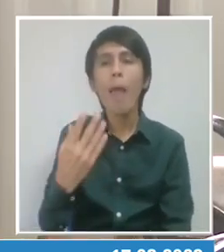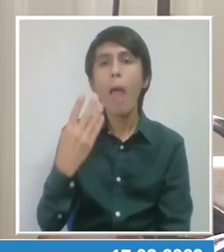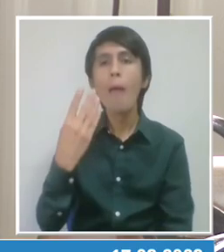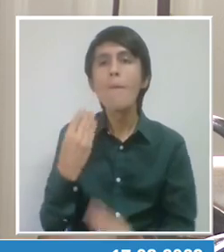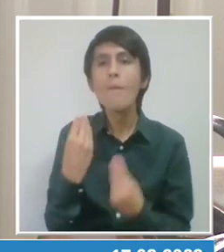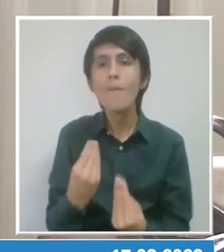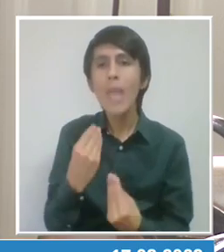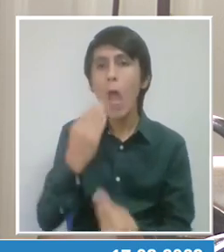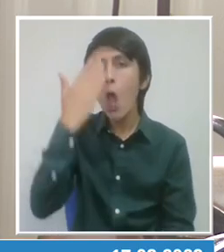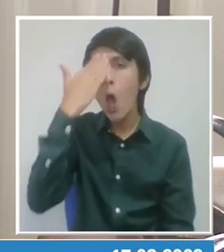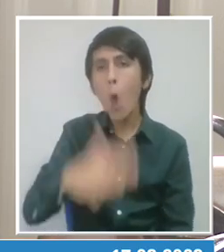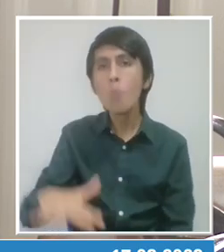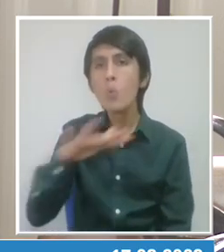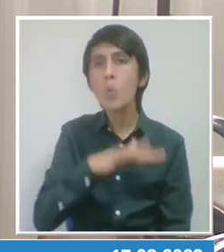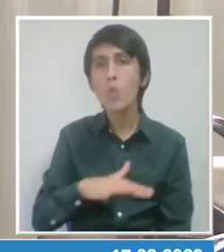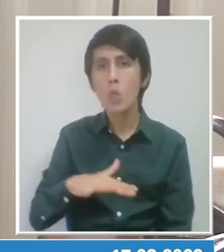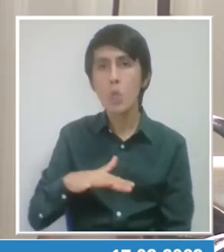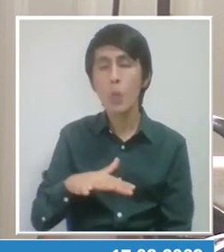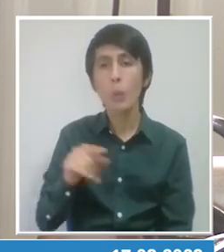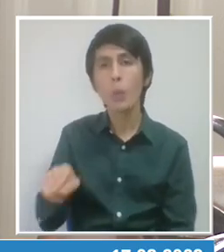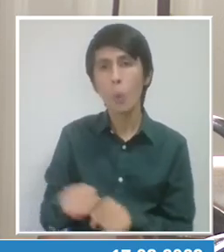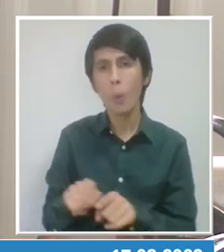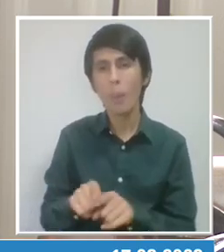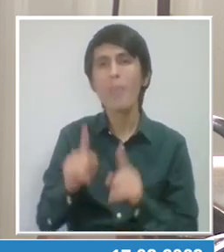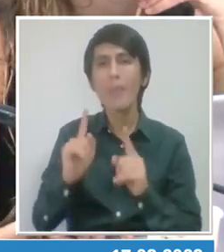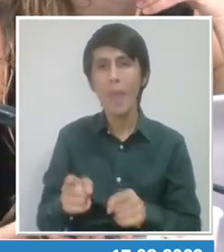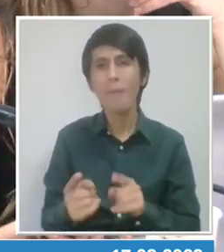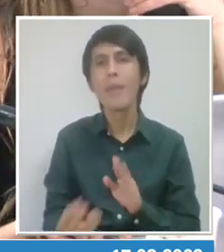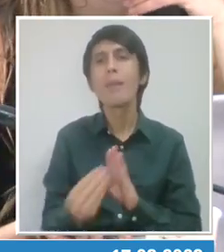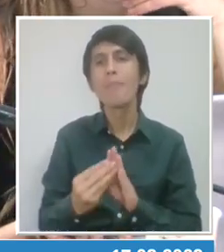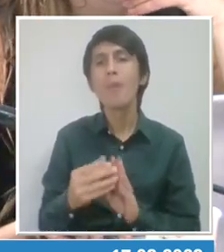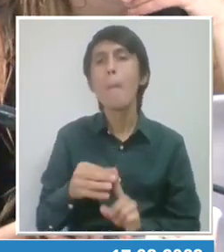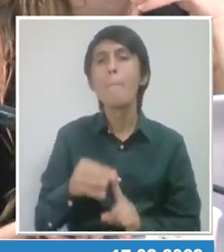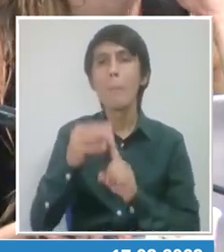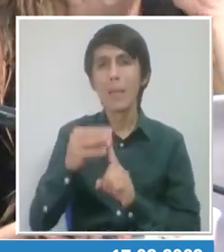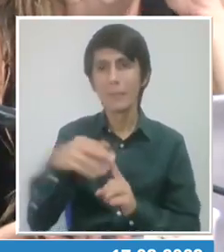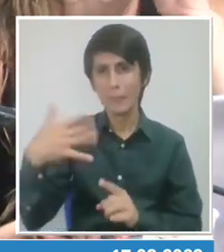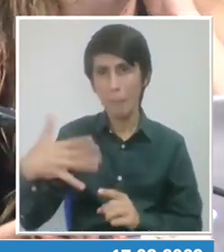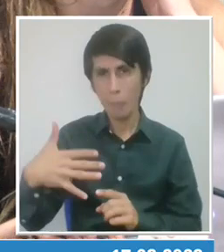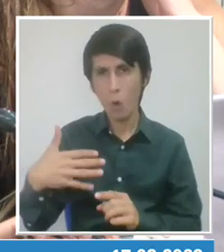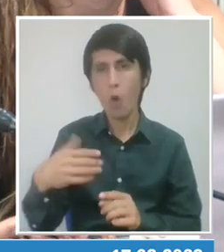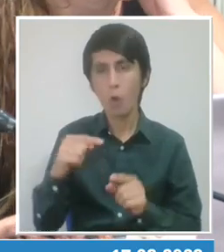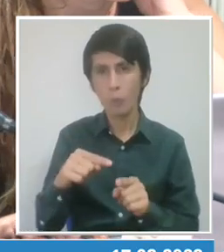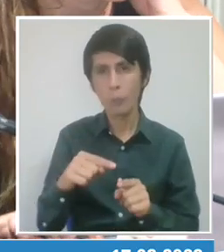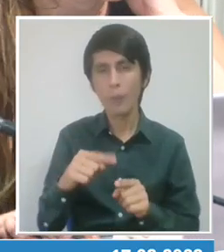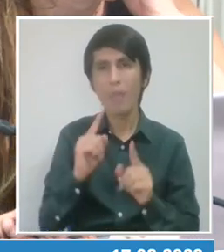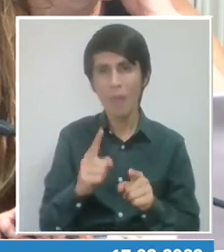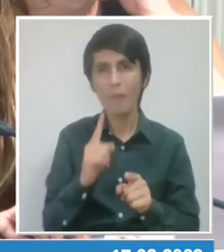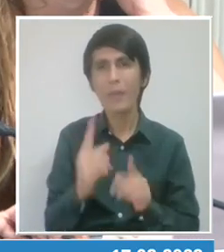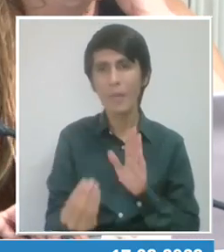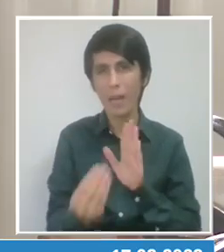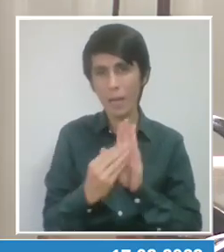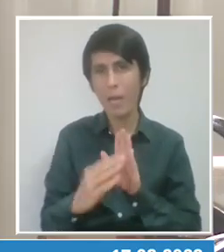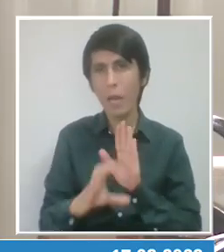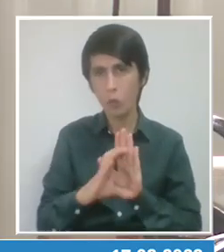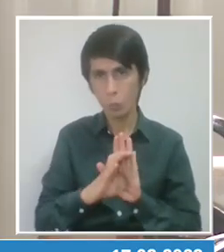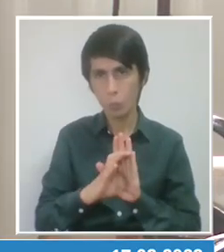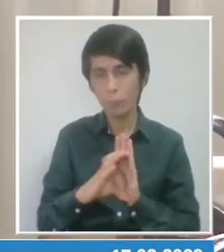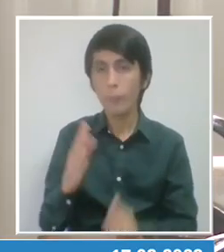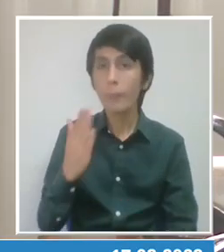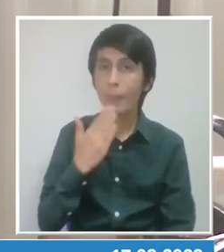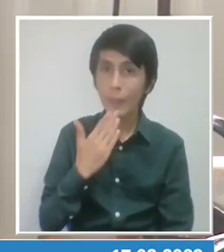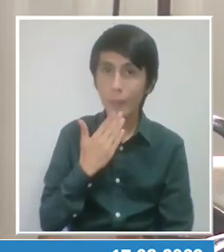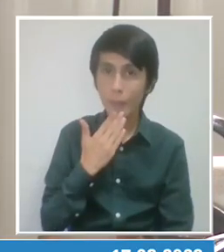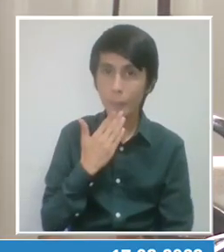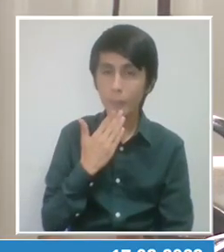como uno de los principios que tienen que estar en la Constitución, y también